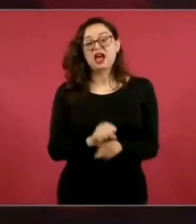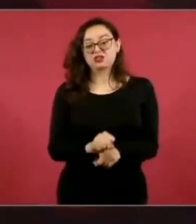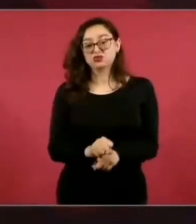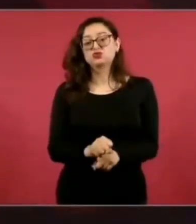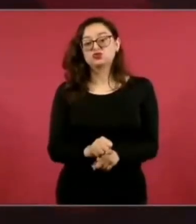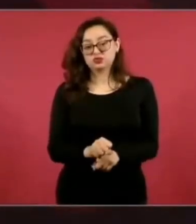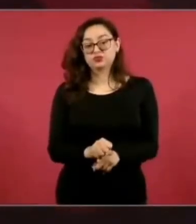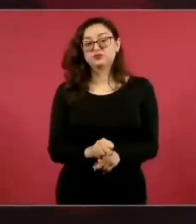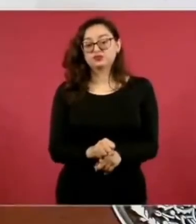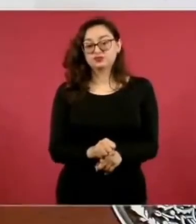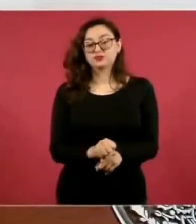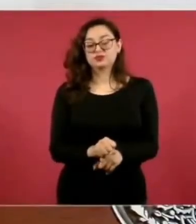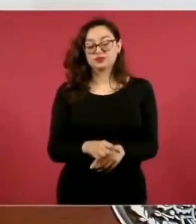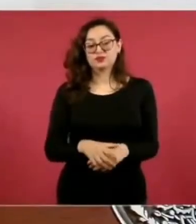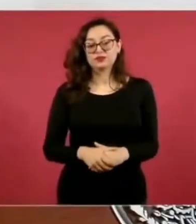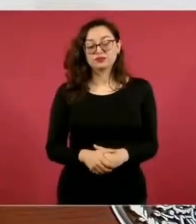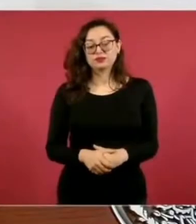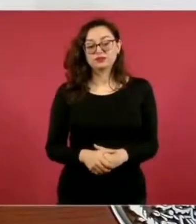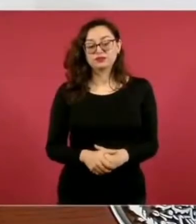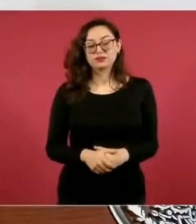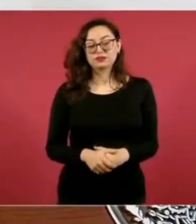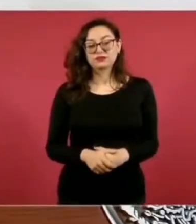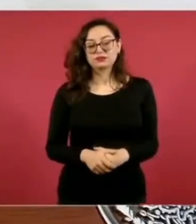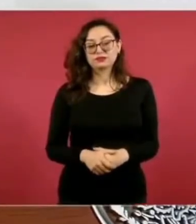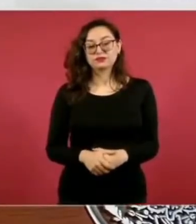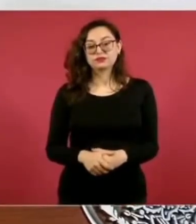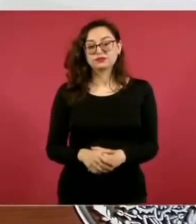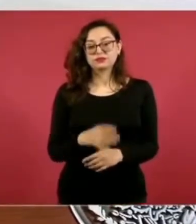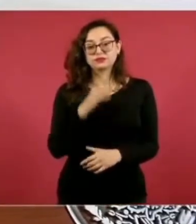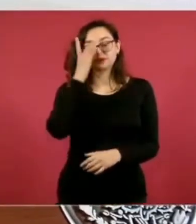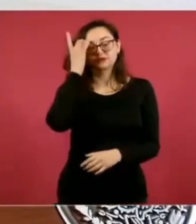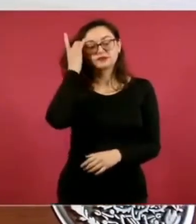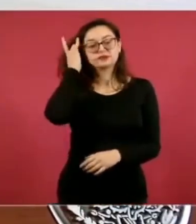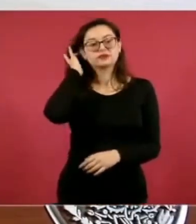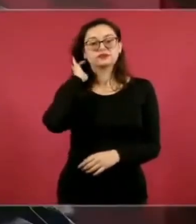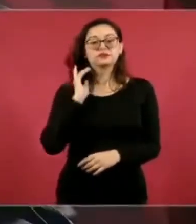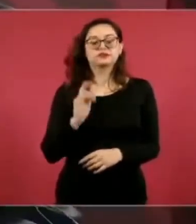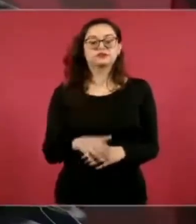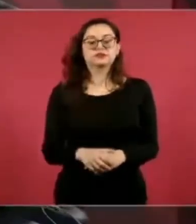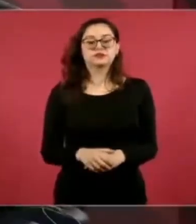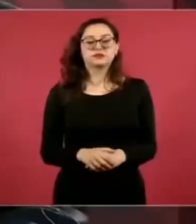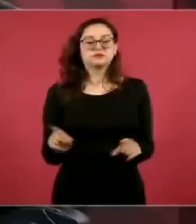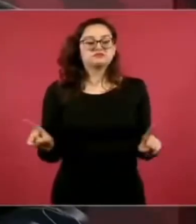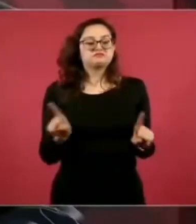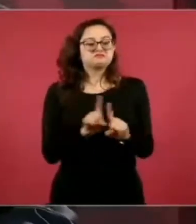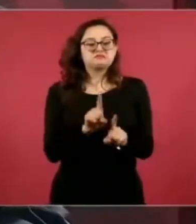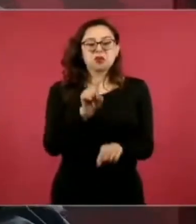En ese entonces el jefe del Departamento de Estado le recomendó a Wilson